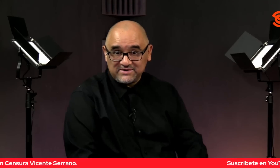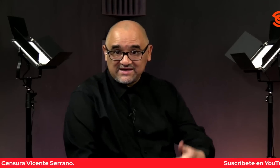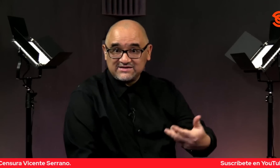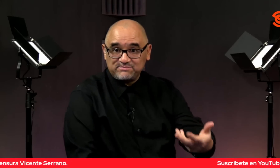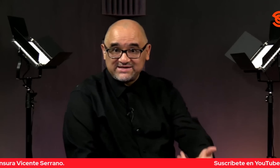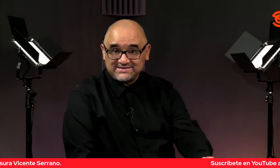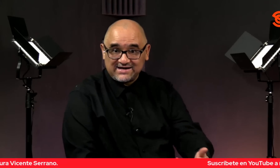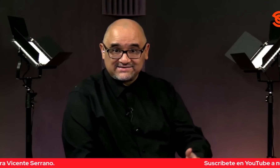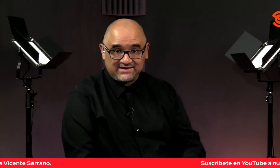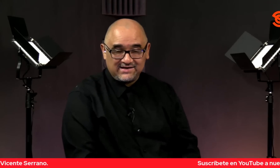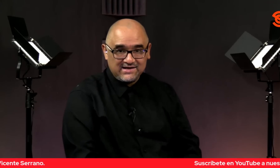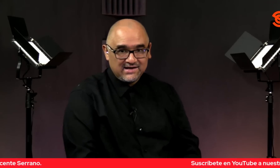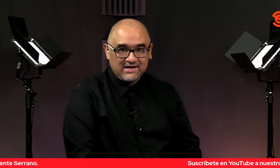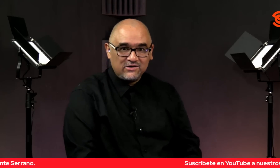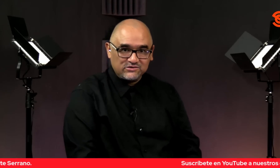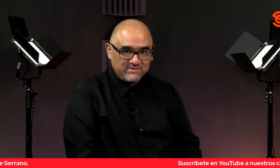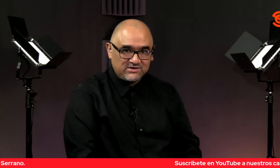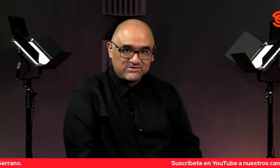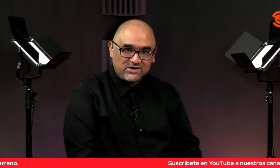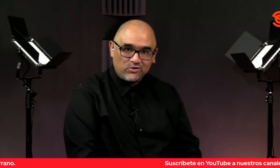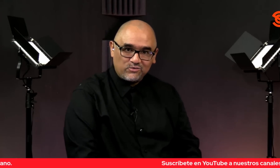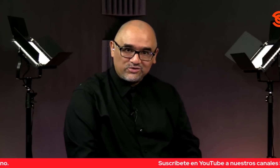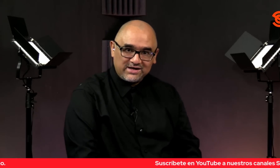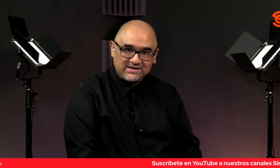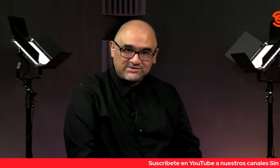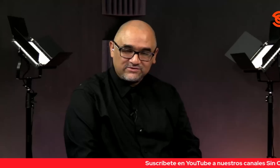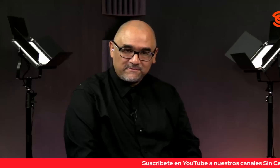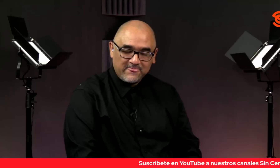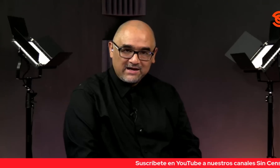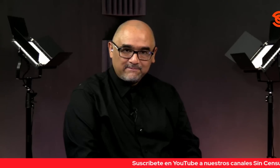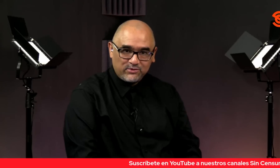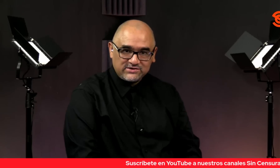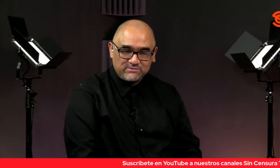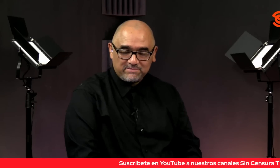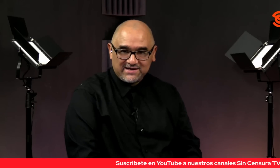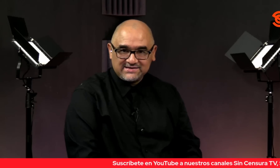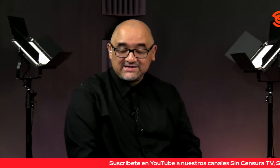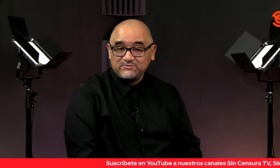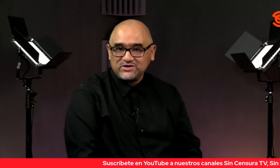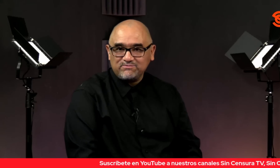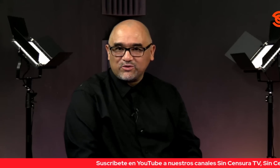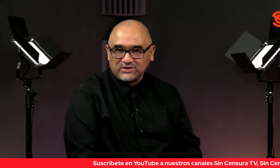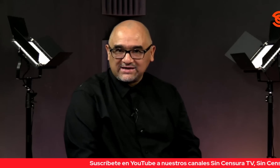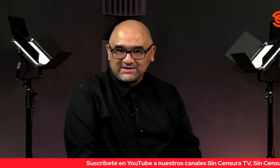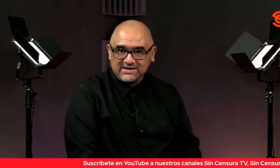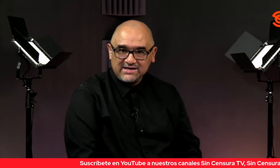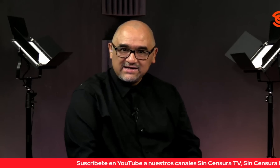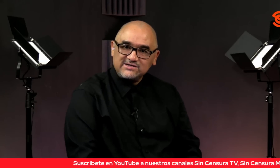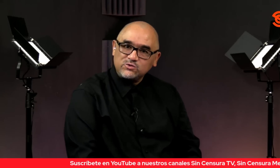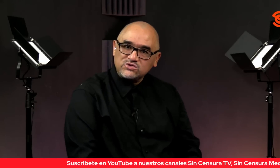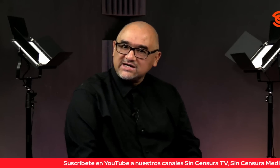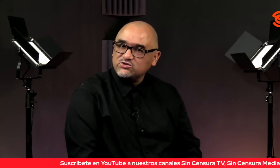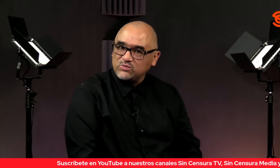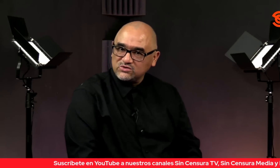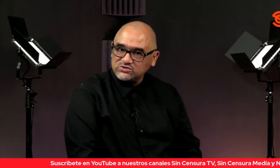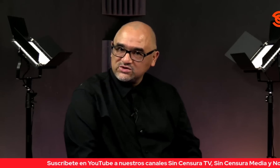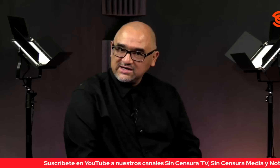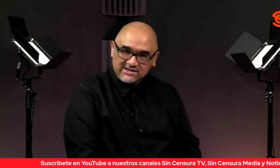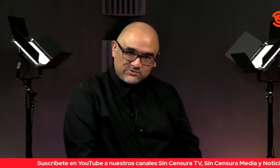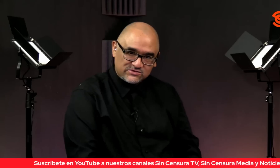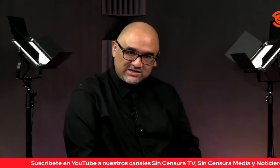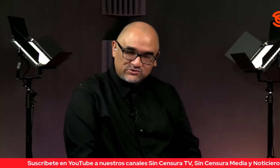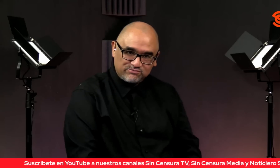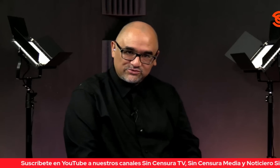la posibilidad de expresarse en los medios de comunicación. Por eso me parece que es muy importante escuchar su